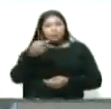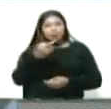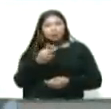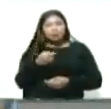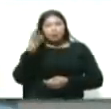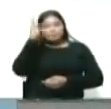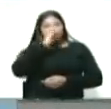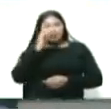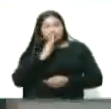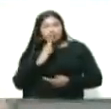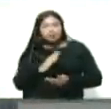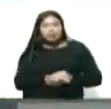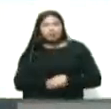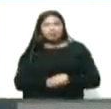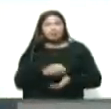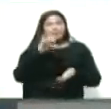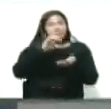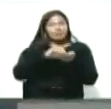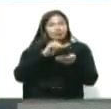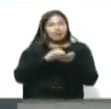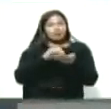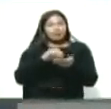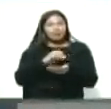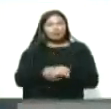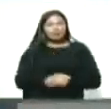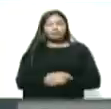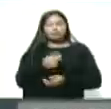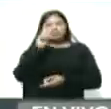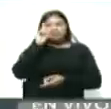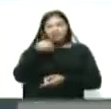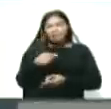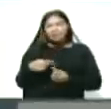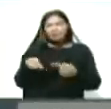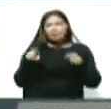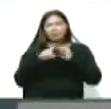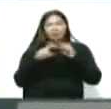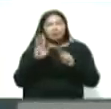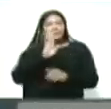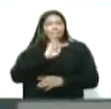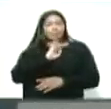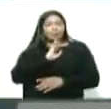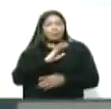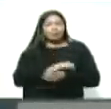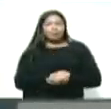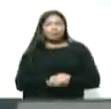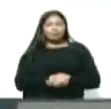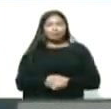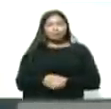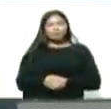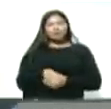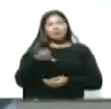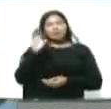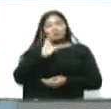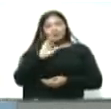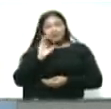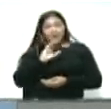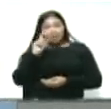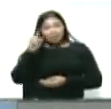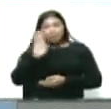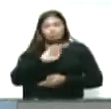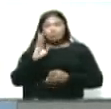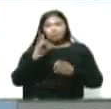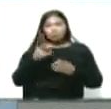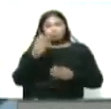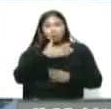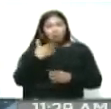Barinas, Miranda, obviamente también de la propia ciudad capital. No sé si